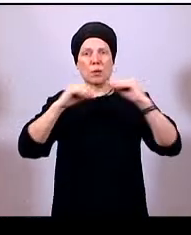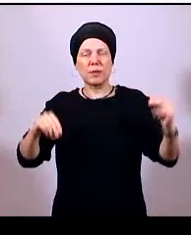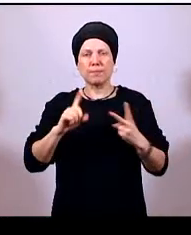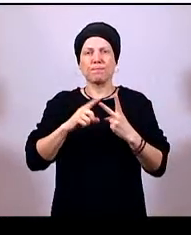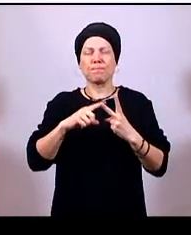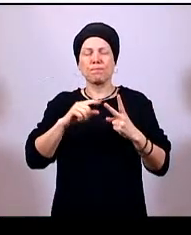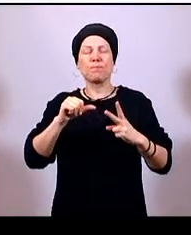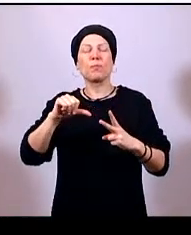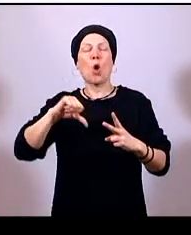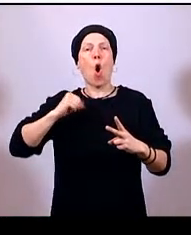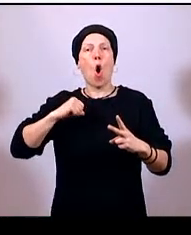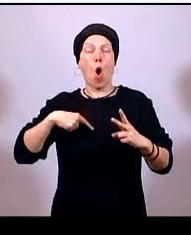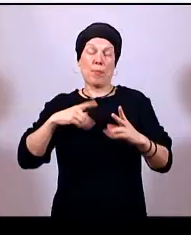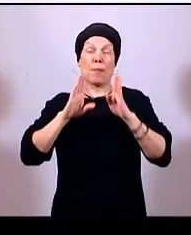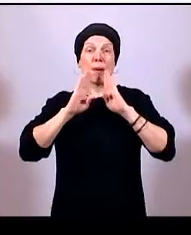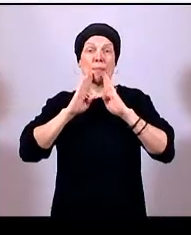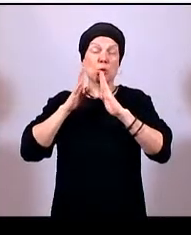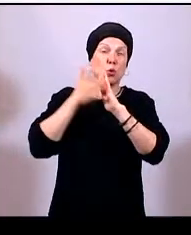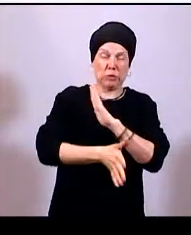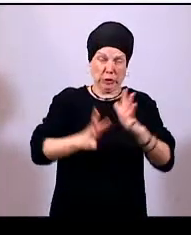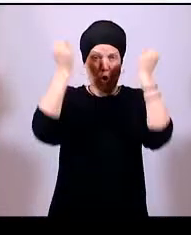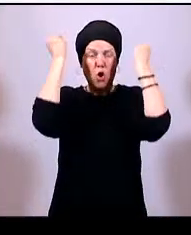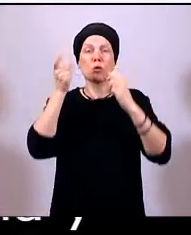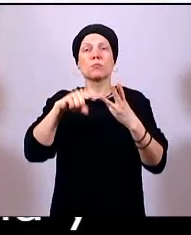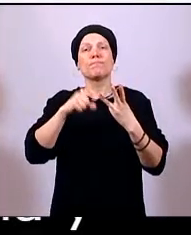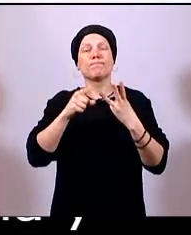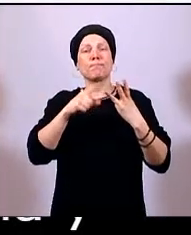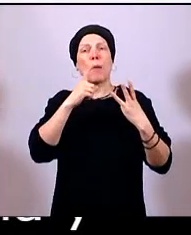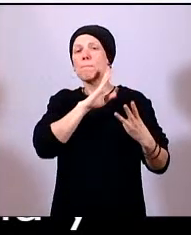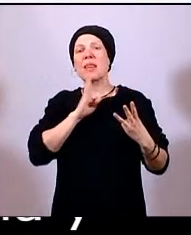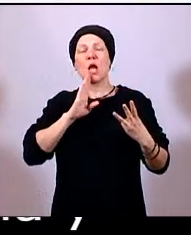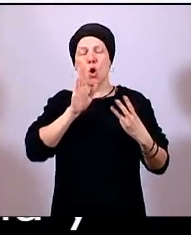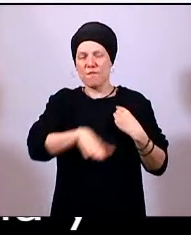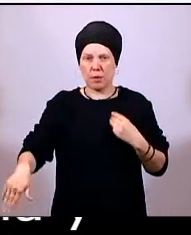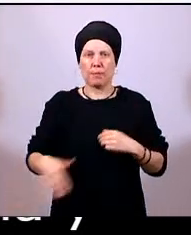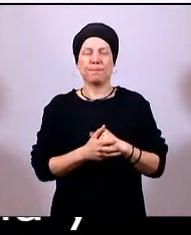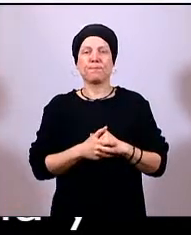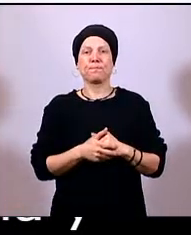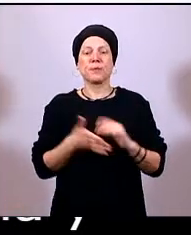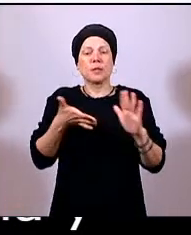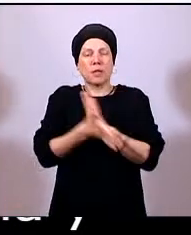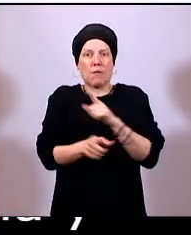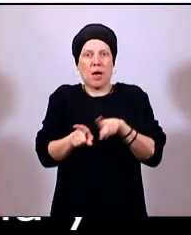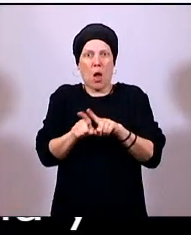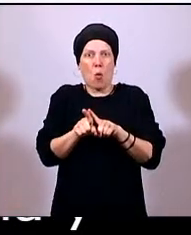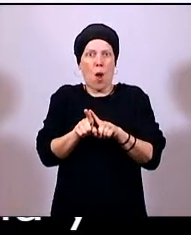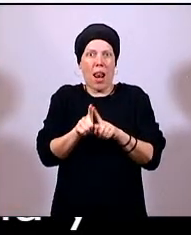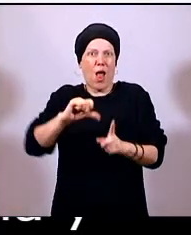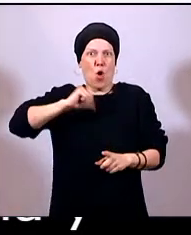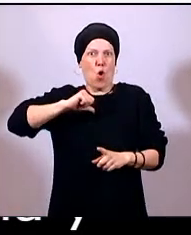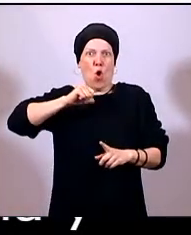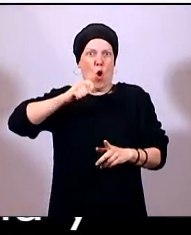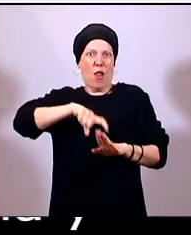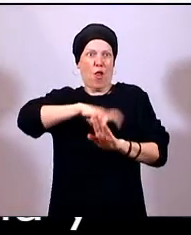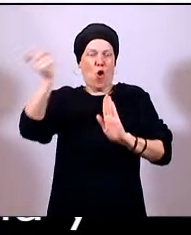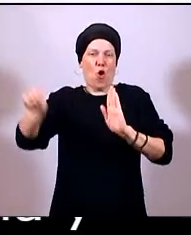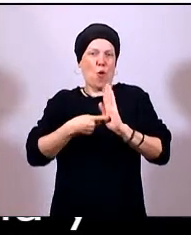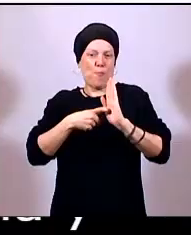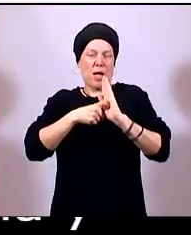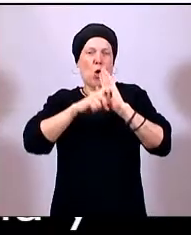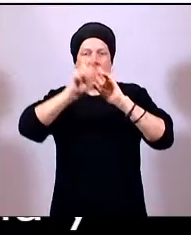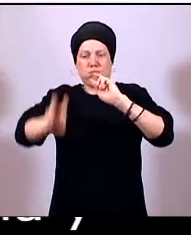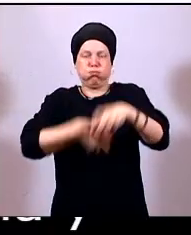Hospital Perpetuo Socorro y el Materno Infantil. Supone cambiar el corazón del hospital, estando este en